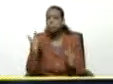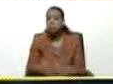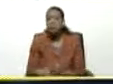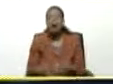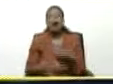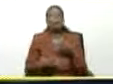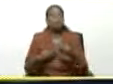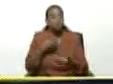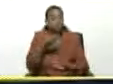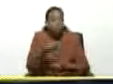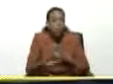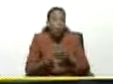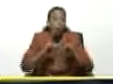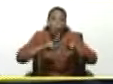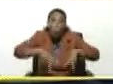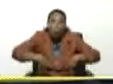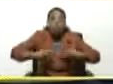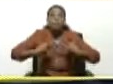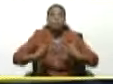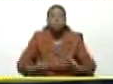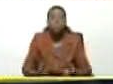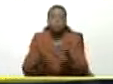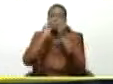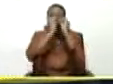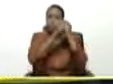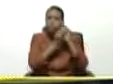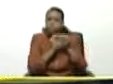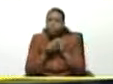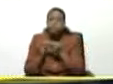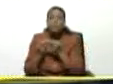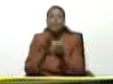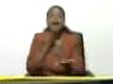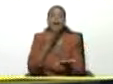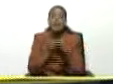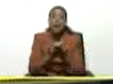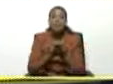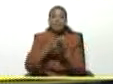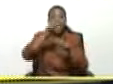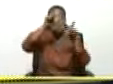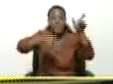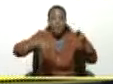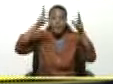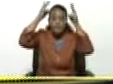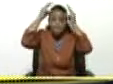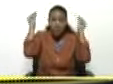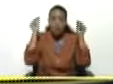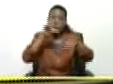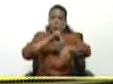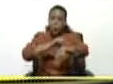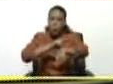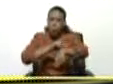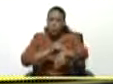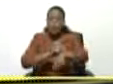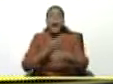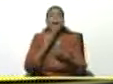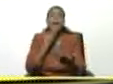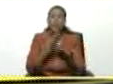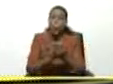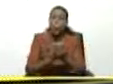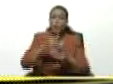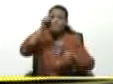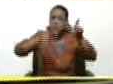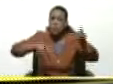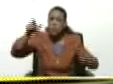siendo rehabilitado presidente agradecido el personal médico el personal de enfermería el